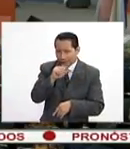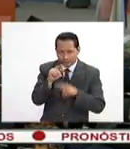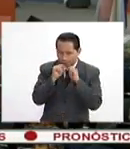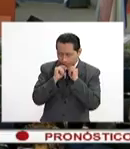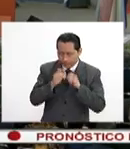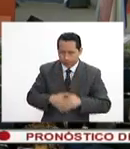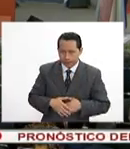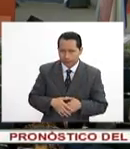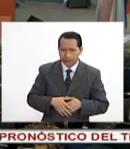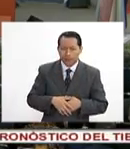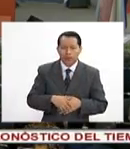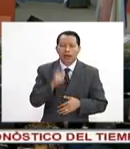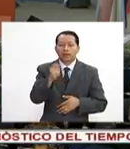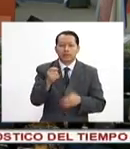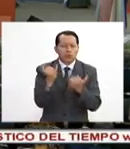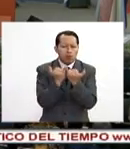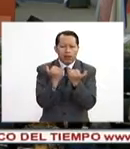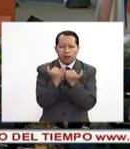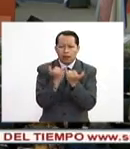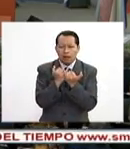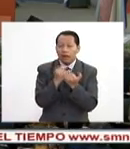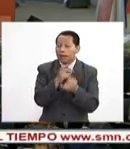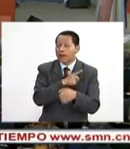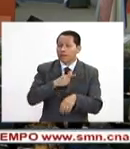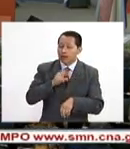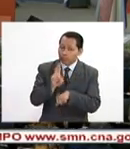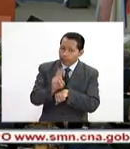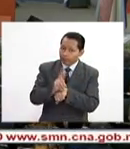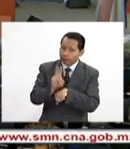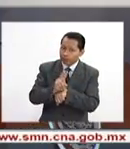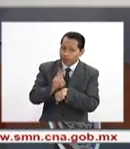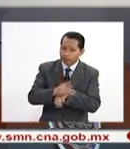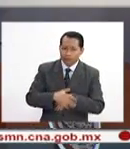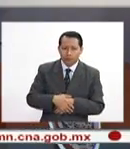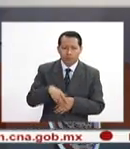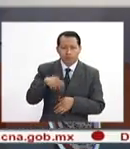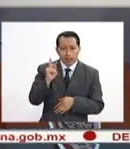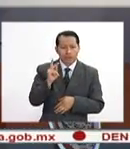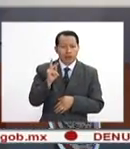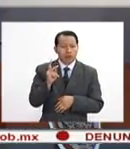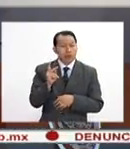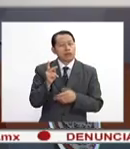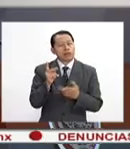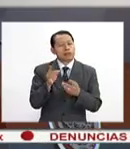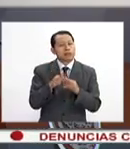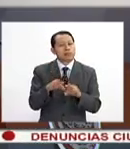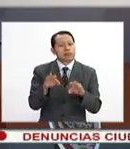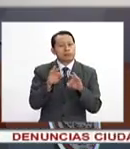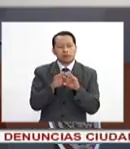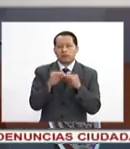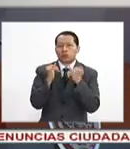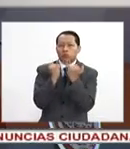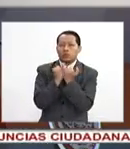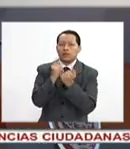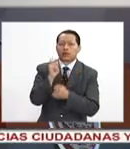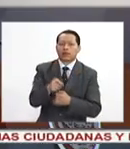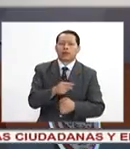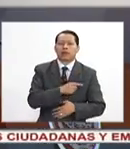Indudablemente, también tenemos que reconocer pendientes, pero no menos importante es nuestro